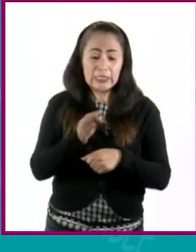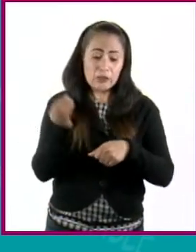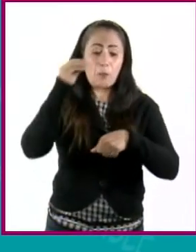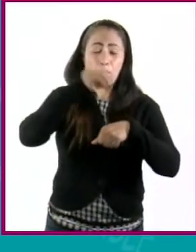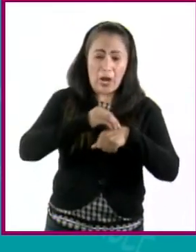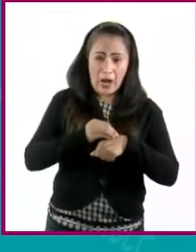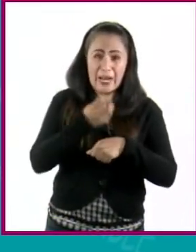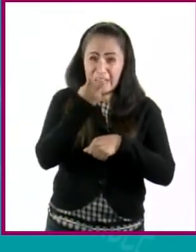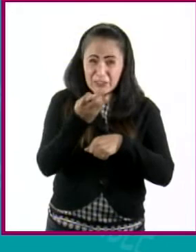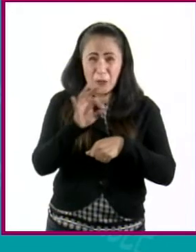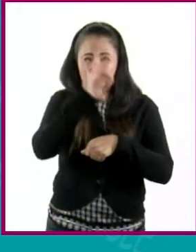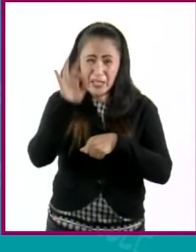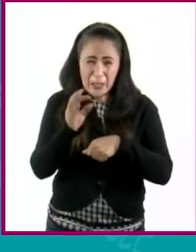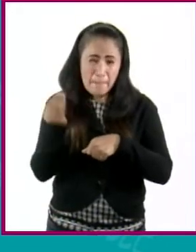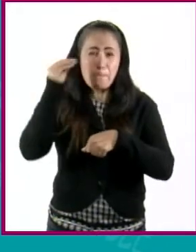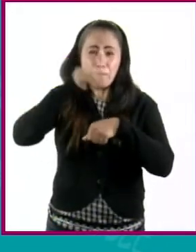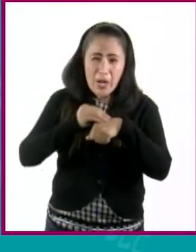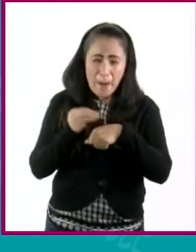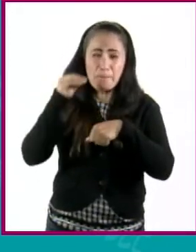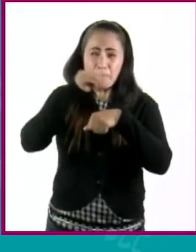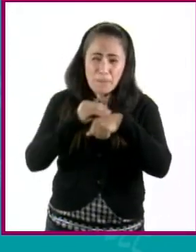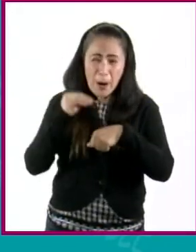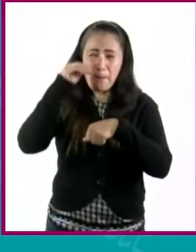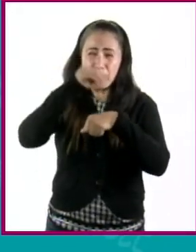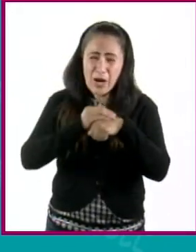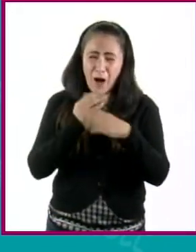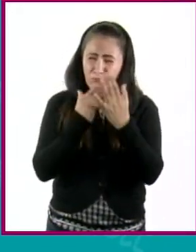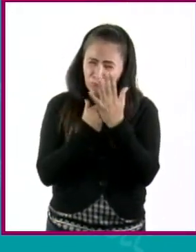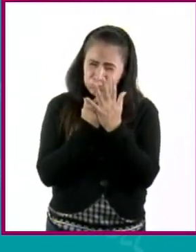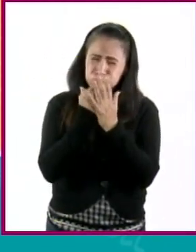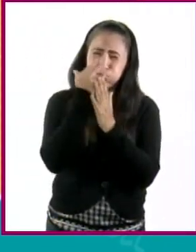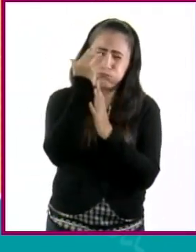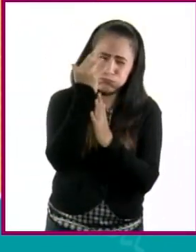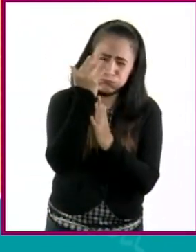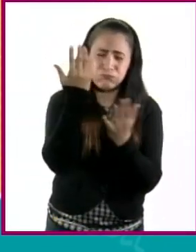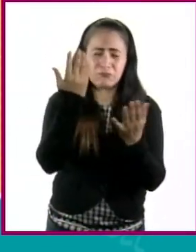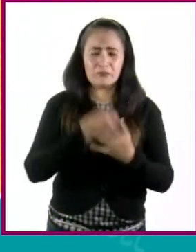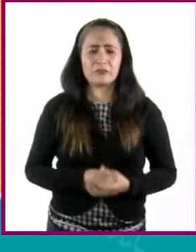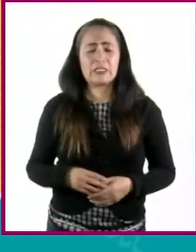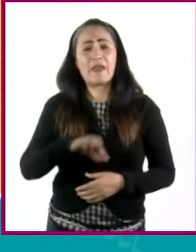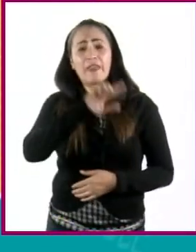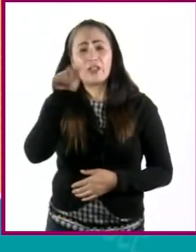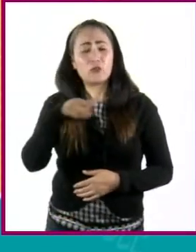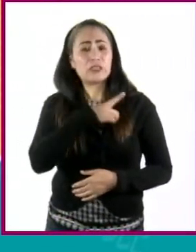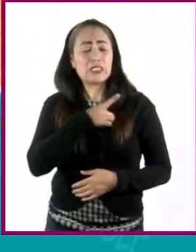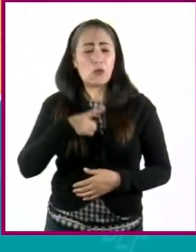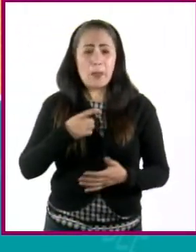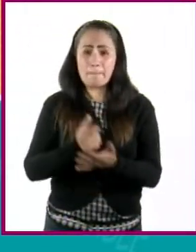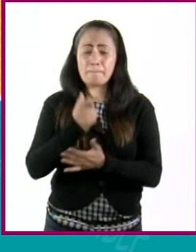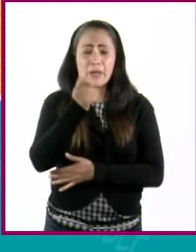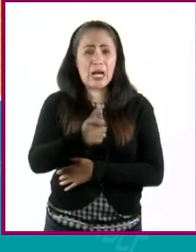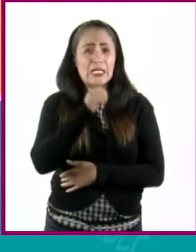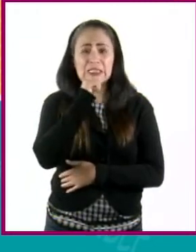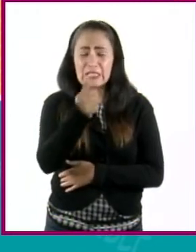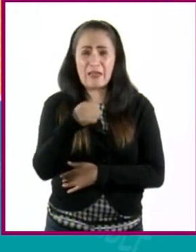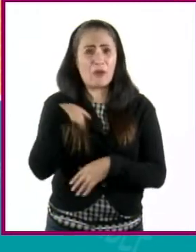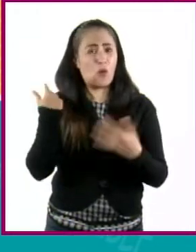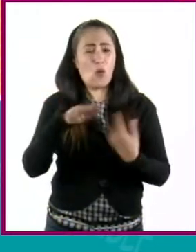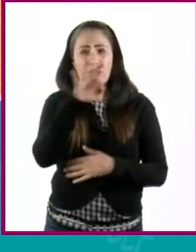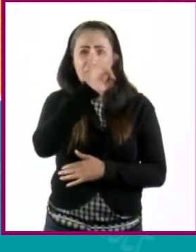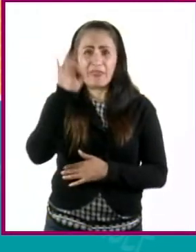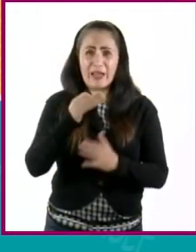intereses, haciendo que la deuda crezca mucho más de lo esperado. Cuando las deudas no se pagan, pueden crecer a un ritmo